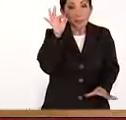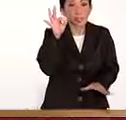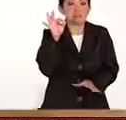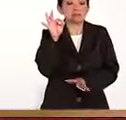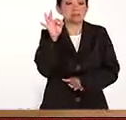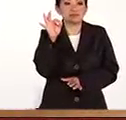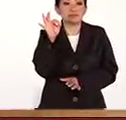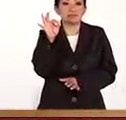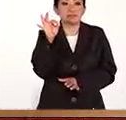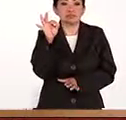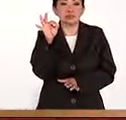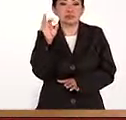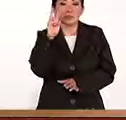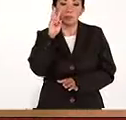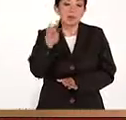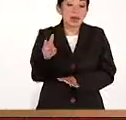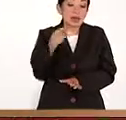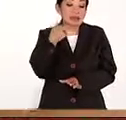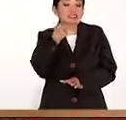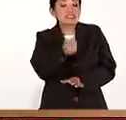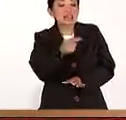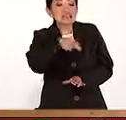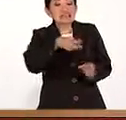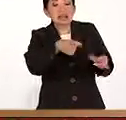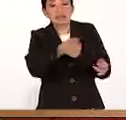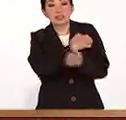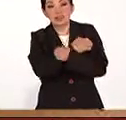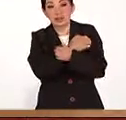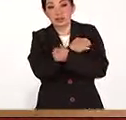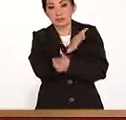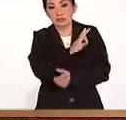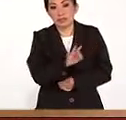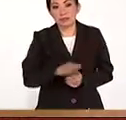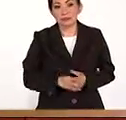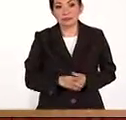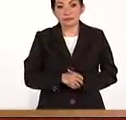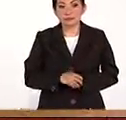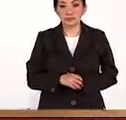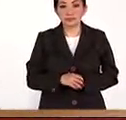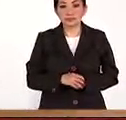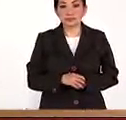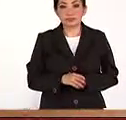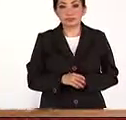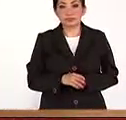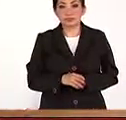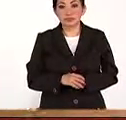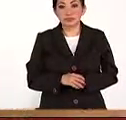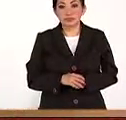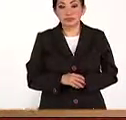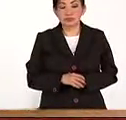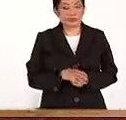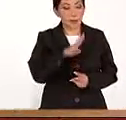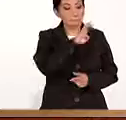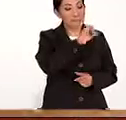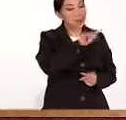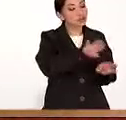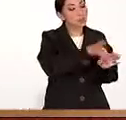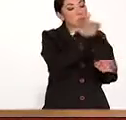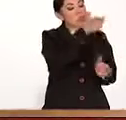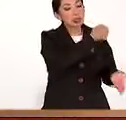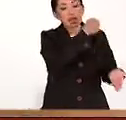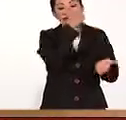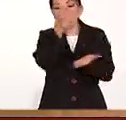sobre todo nos juzgue desde la perspectiva de la calidad educativa que se puede estar brindando allí como se obtienen los recursos para estas becas o son